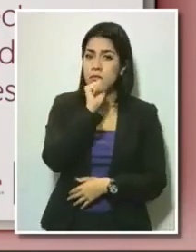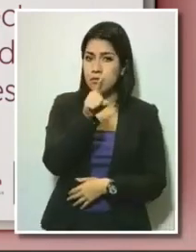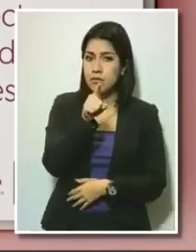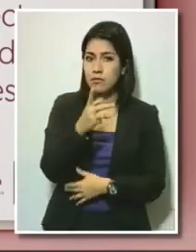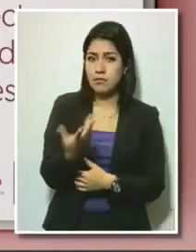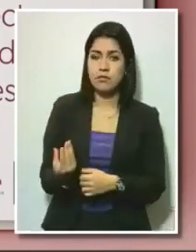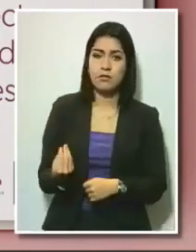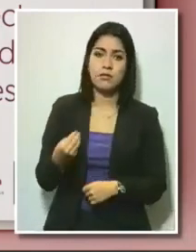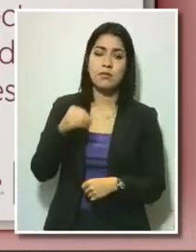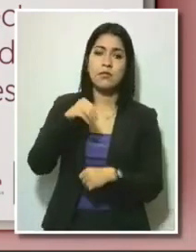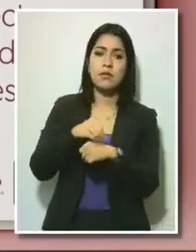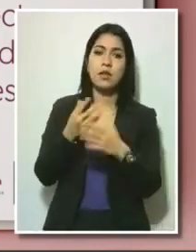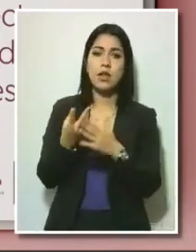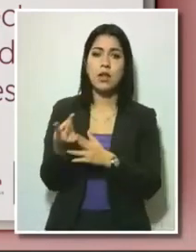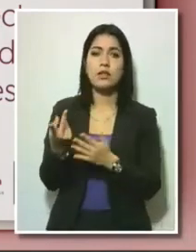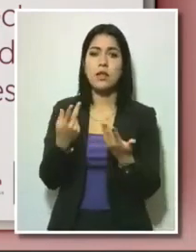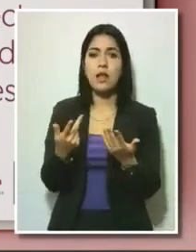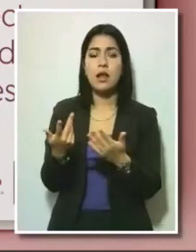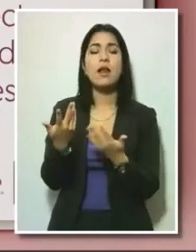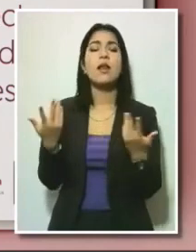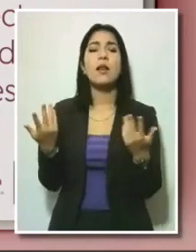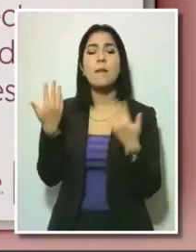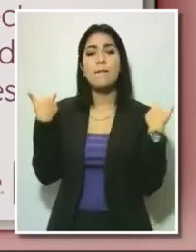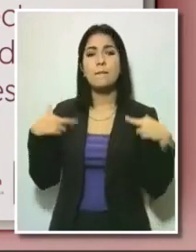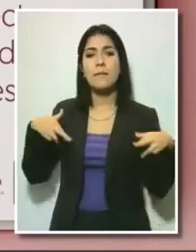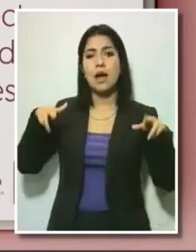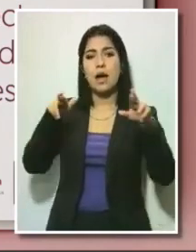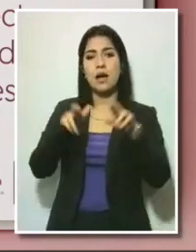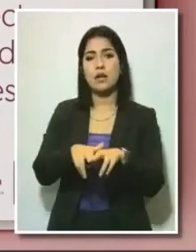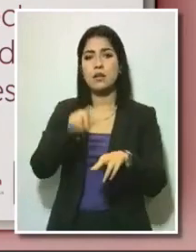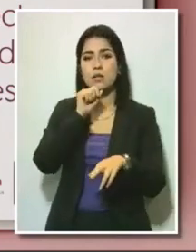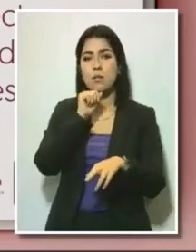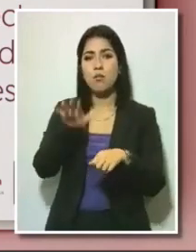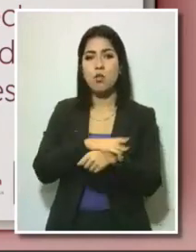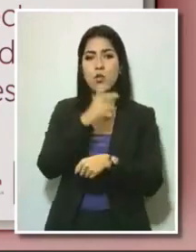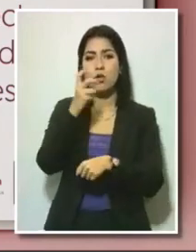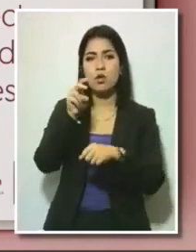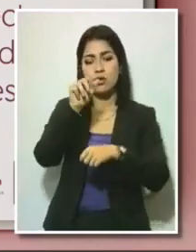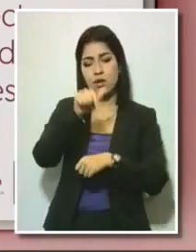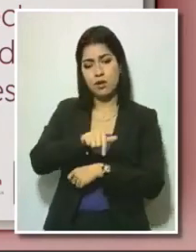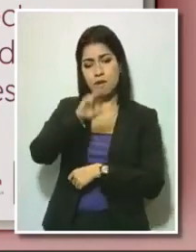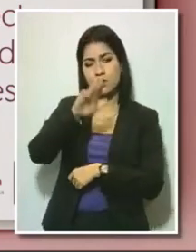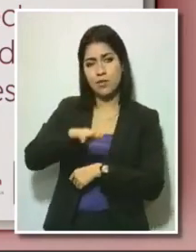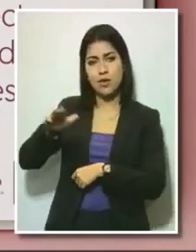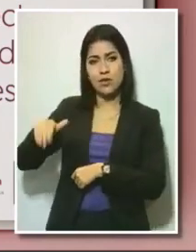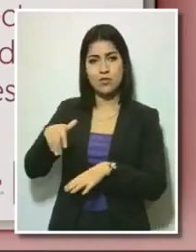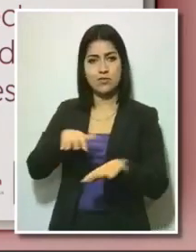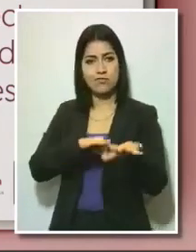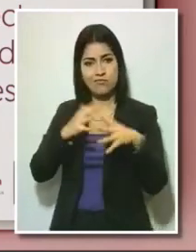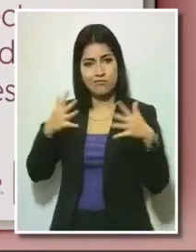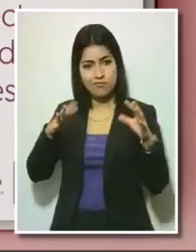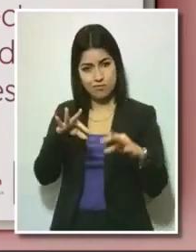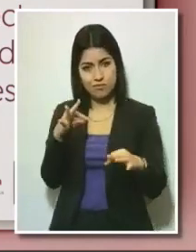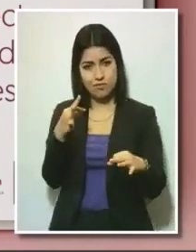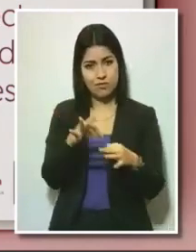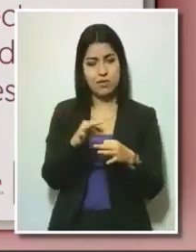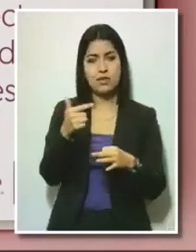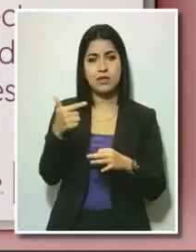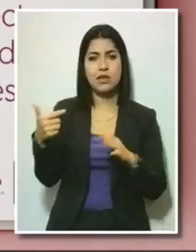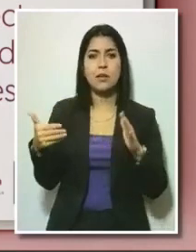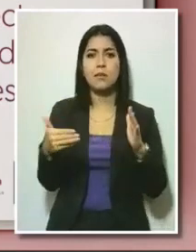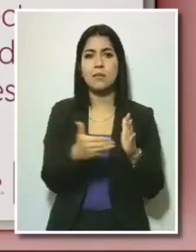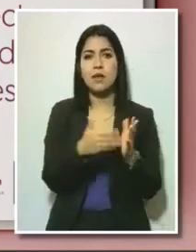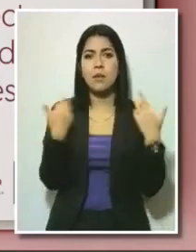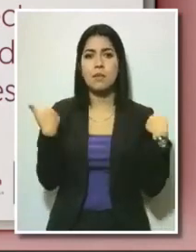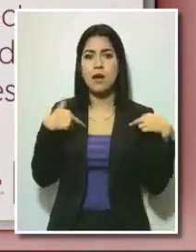la revalorización del docente. Por eso hemos logrado en Michoacán cosas muy concretas, que 7,000 maestros pasen